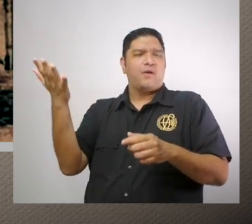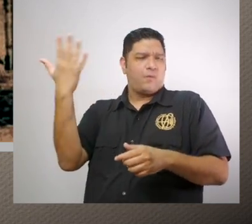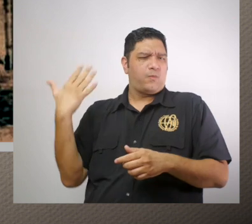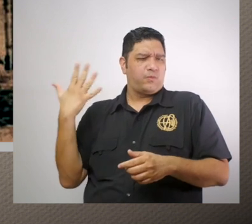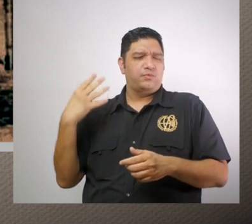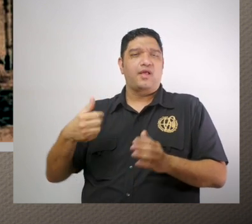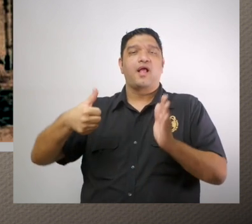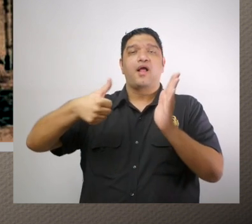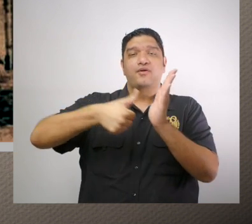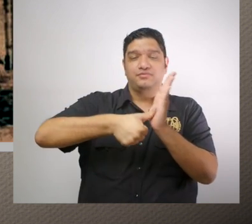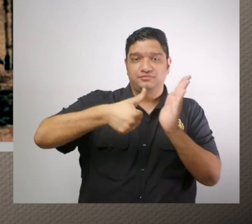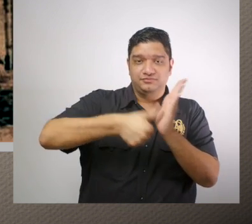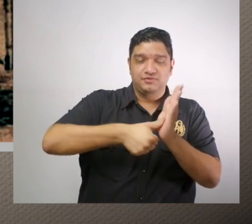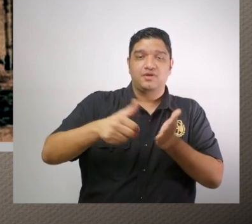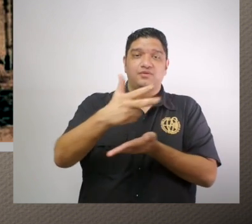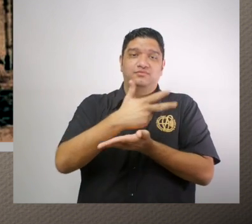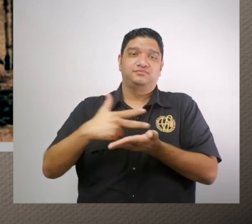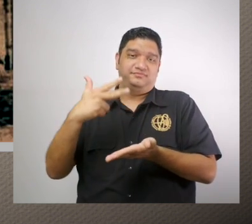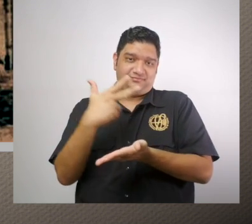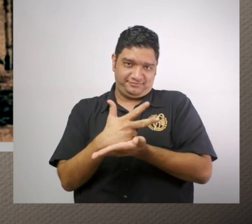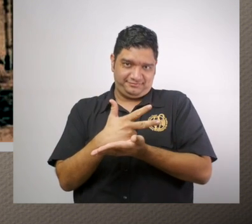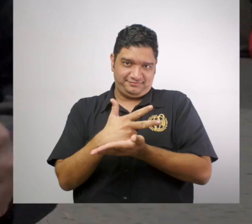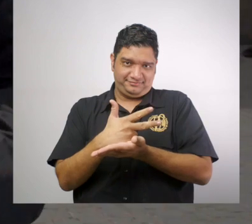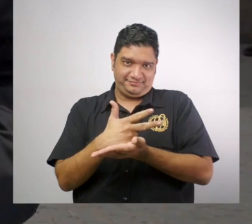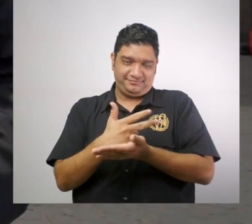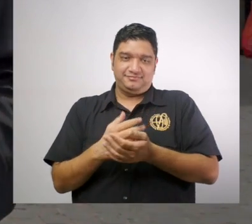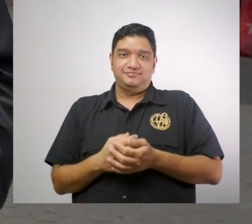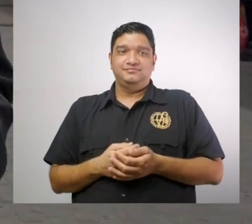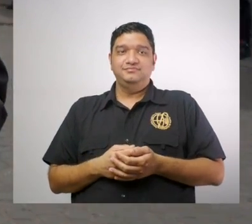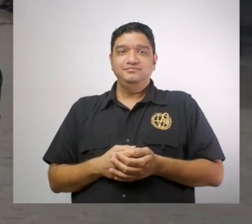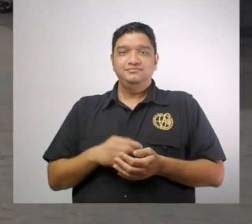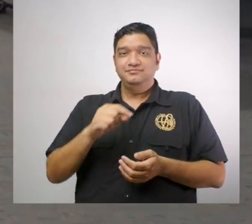noble Ayuntamiento de la Ciudad de Guatemala.